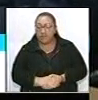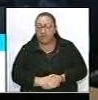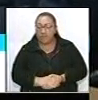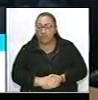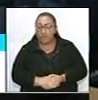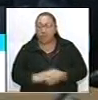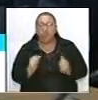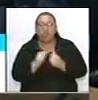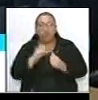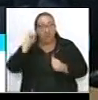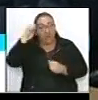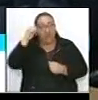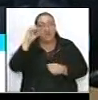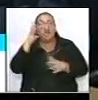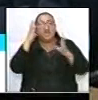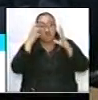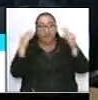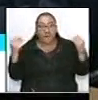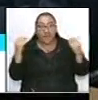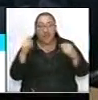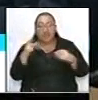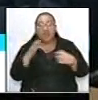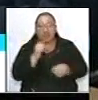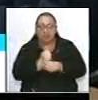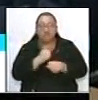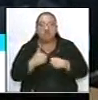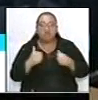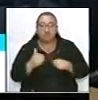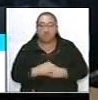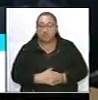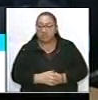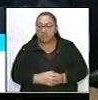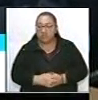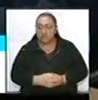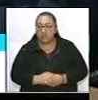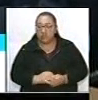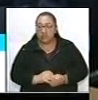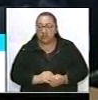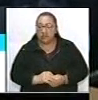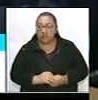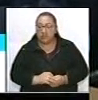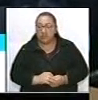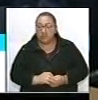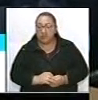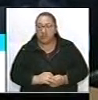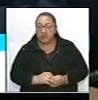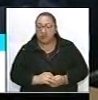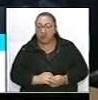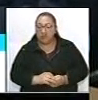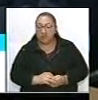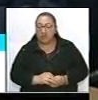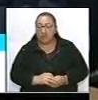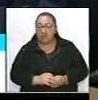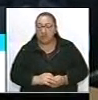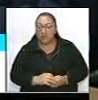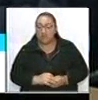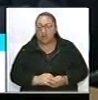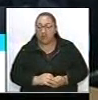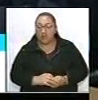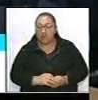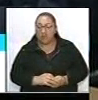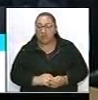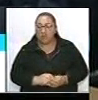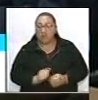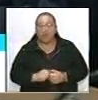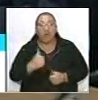con Magdalena, con San Miguel, y estamos logrando definitivamente articular con los alcaldes un trabajo